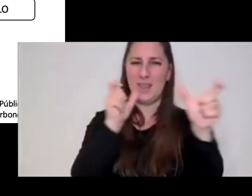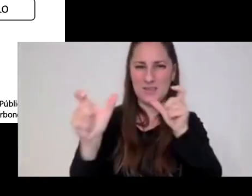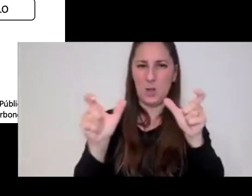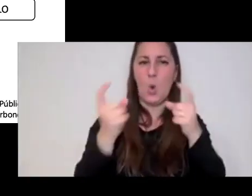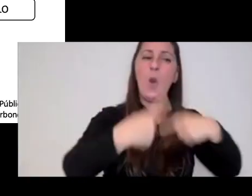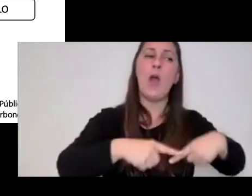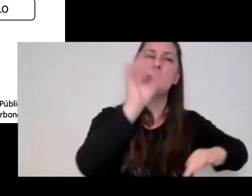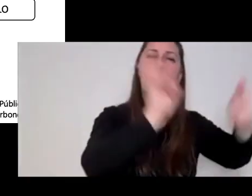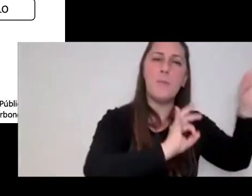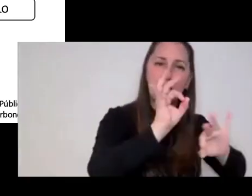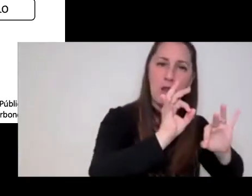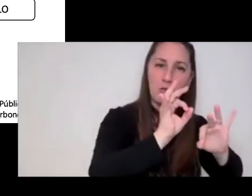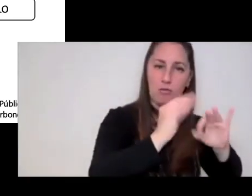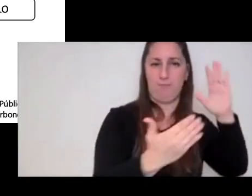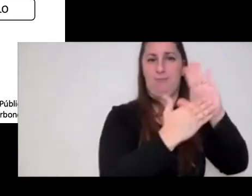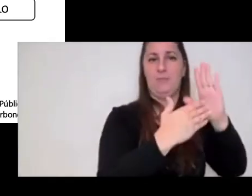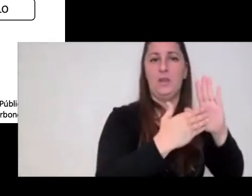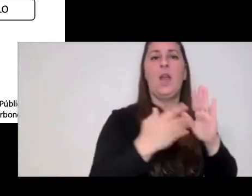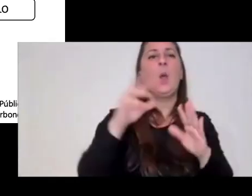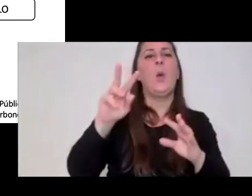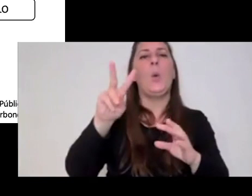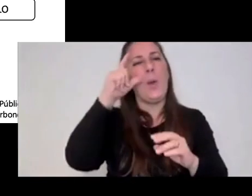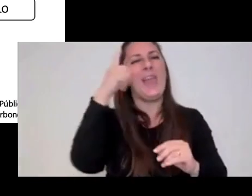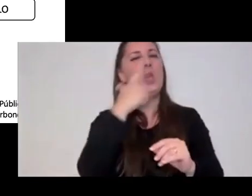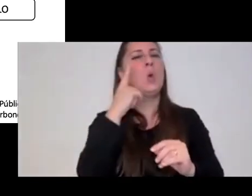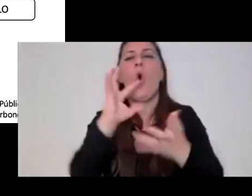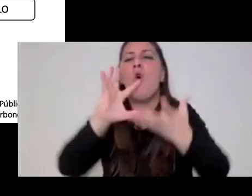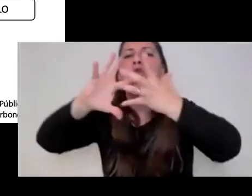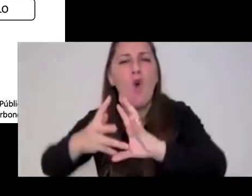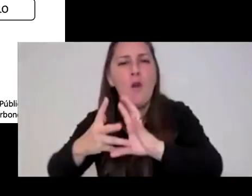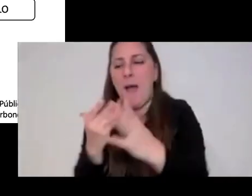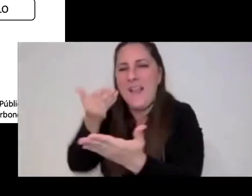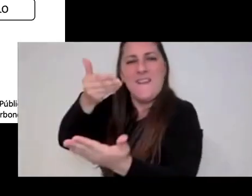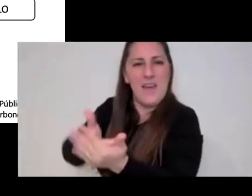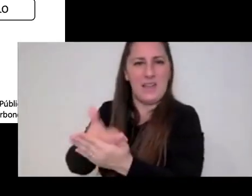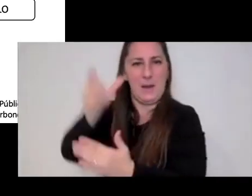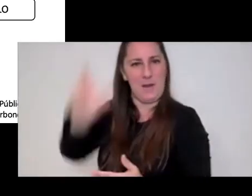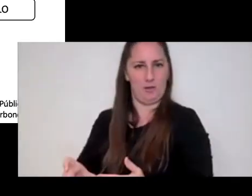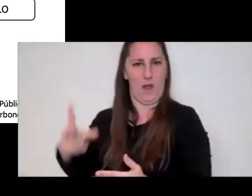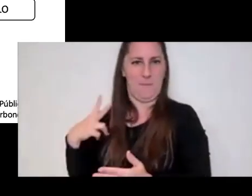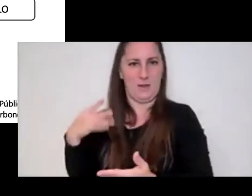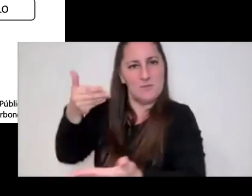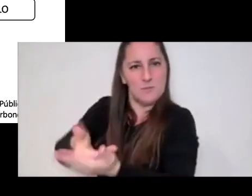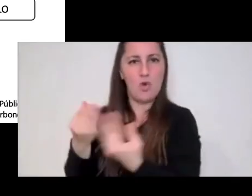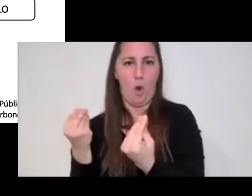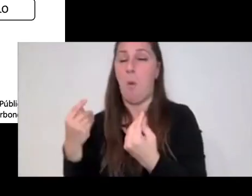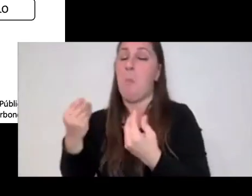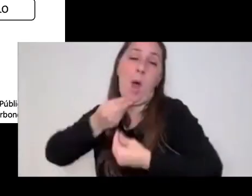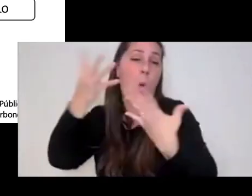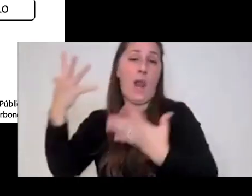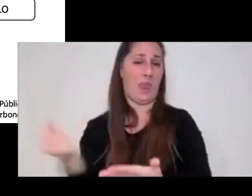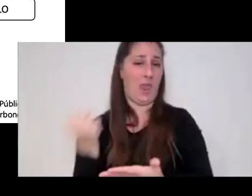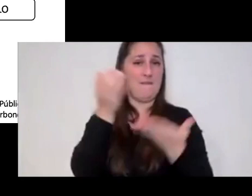concepto madre, vehículo es la forma en la cual debe invertir el contribuyente para obtener cualquiera de los beneficios que se están